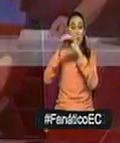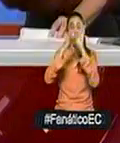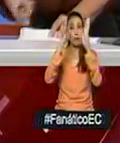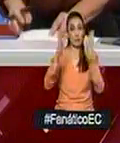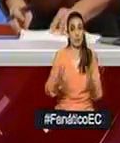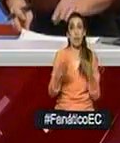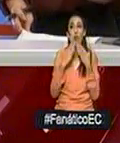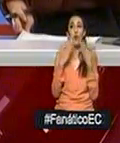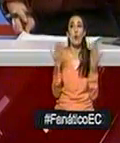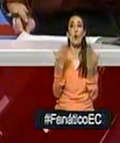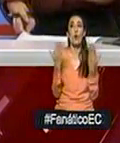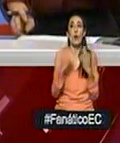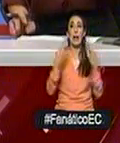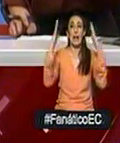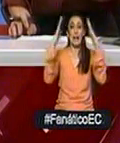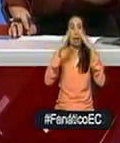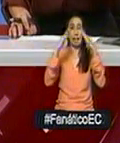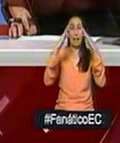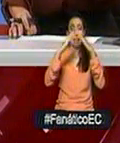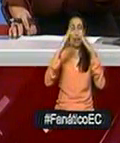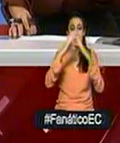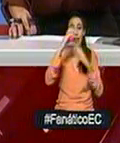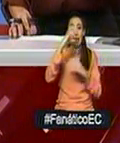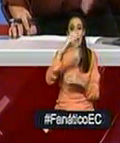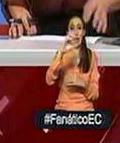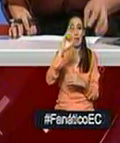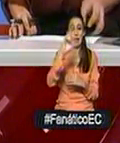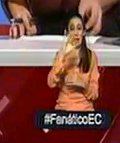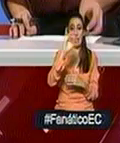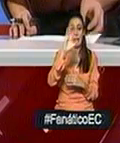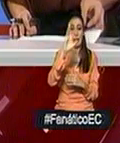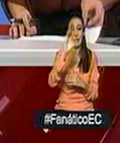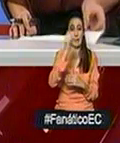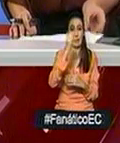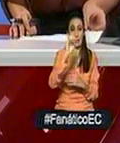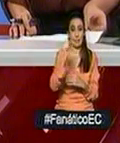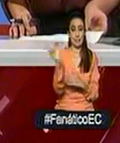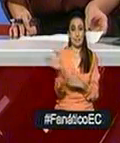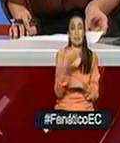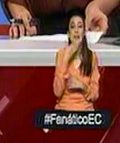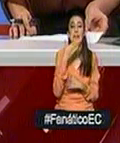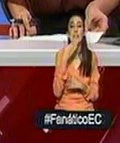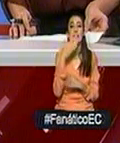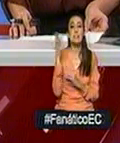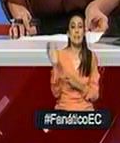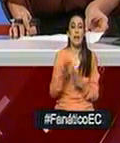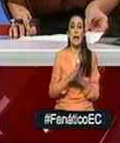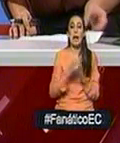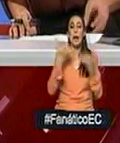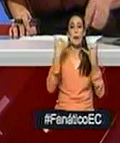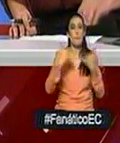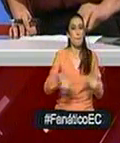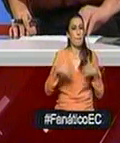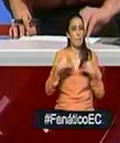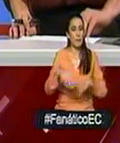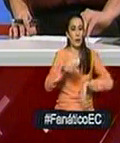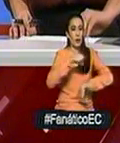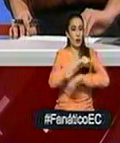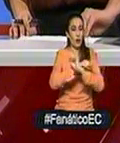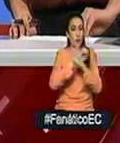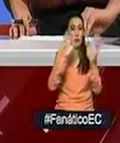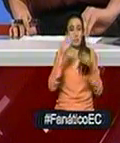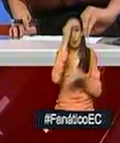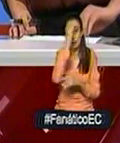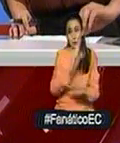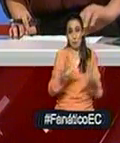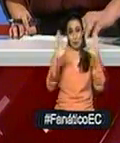Momento se encuentra en la casa de Cristian Pellerano, uno de los mejores jugadores del Independiente del Valle, David. Muy